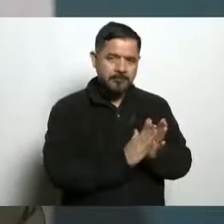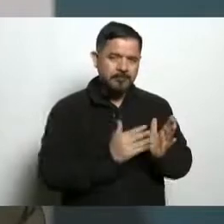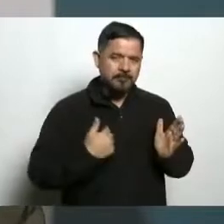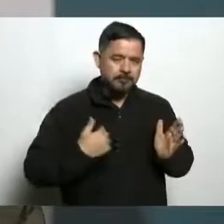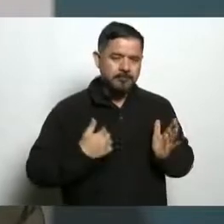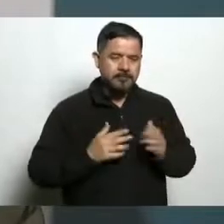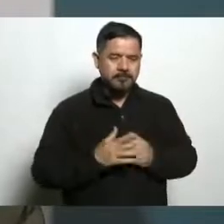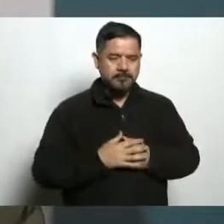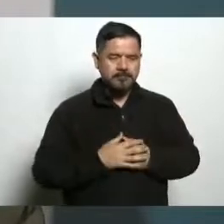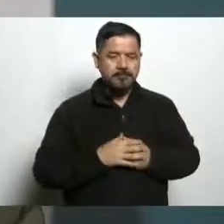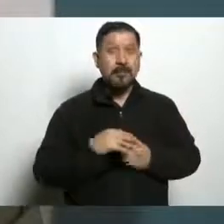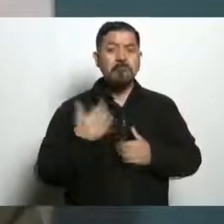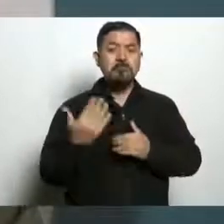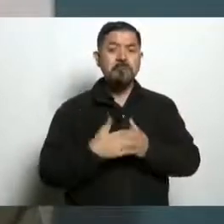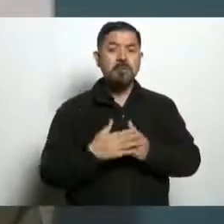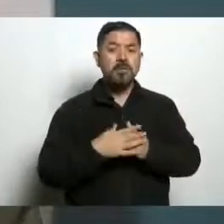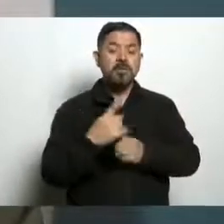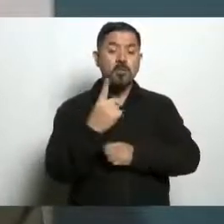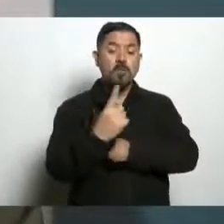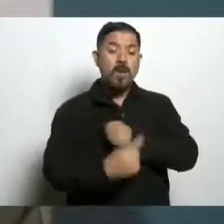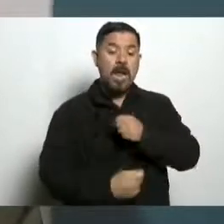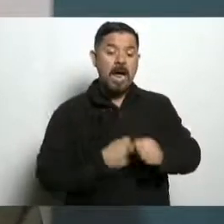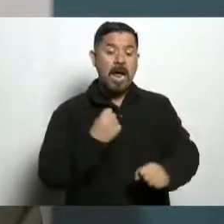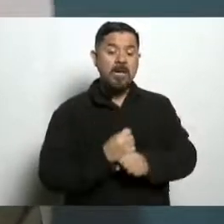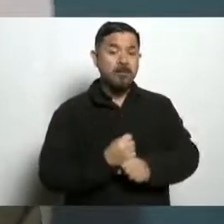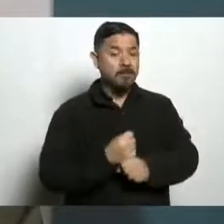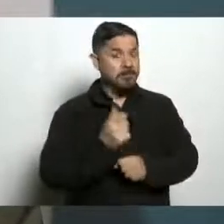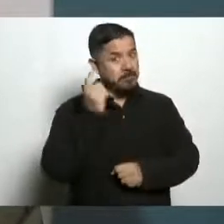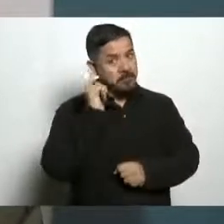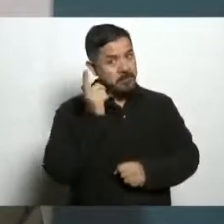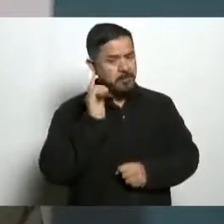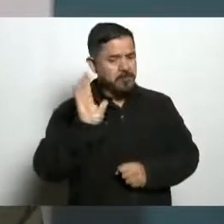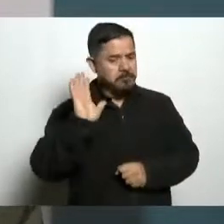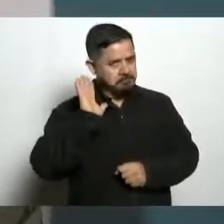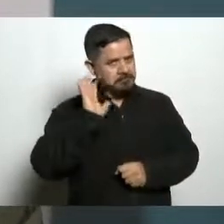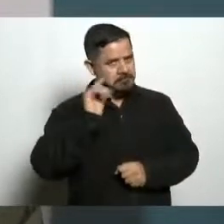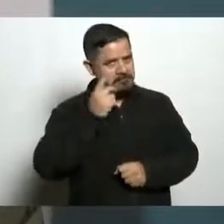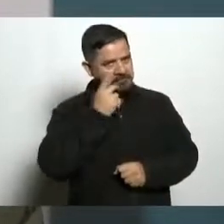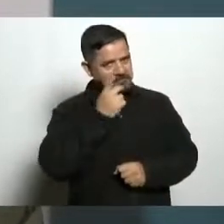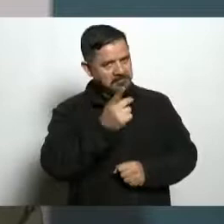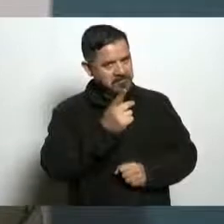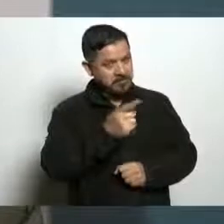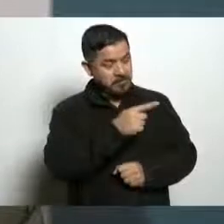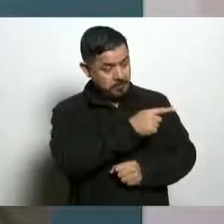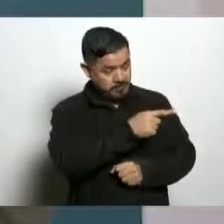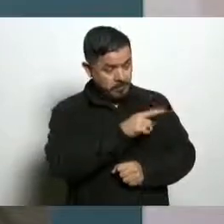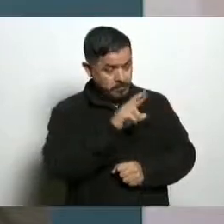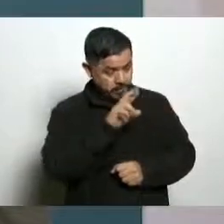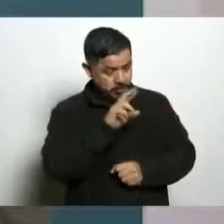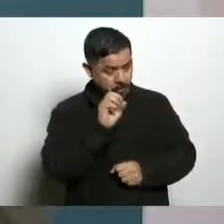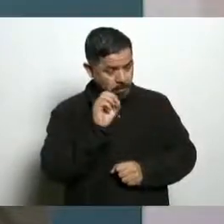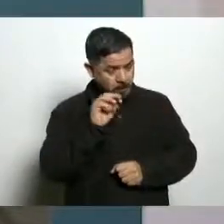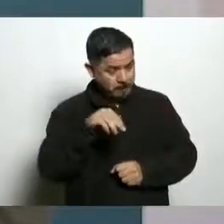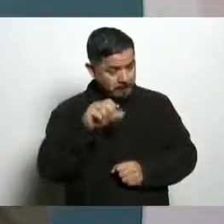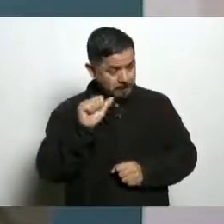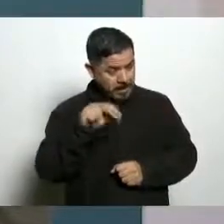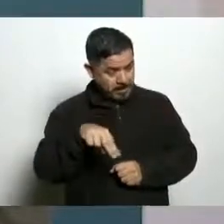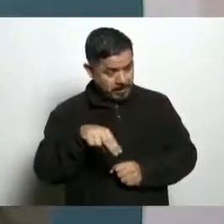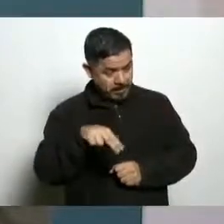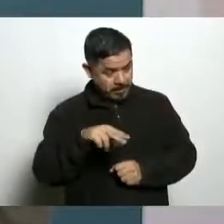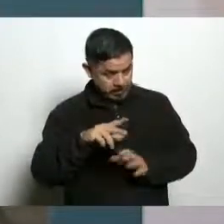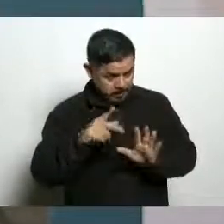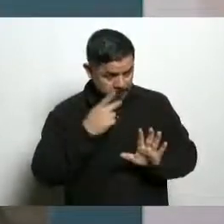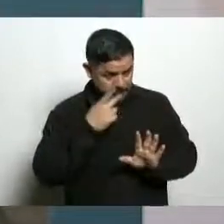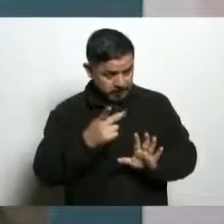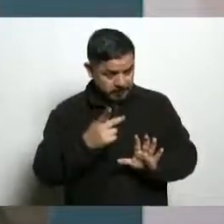para dentro de un año, según escuchamos, Román, va a estar terminada